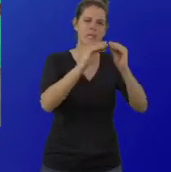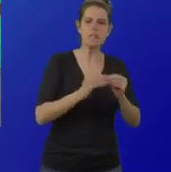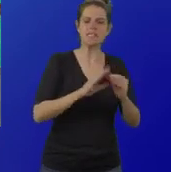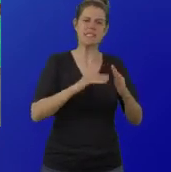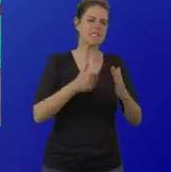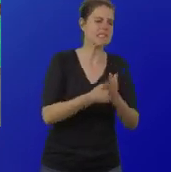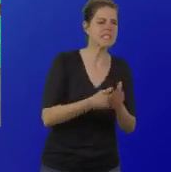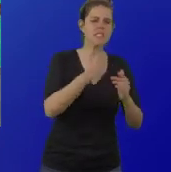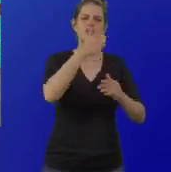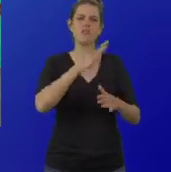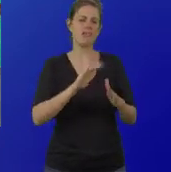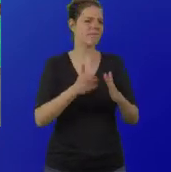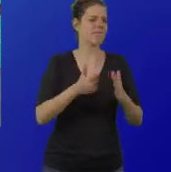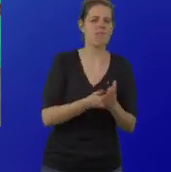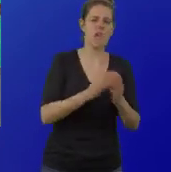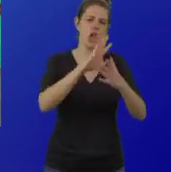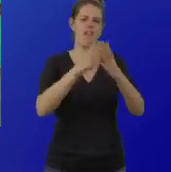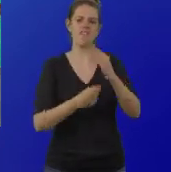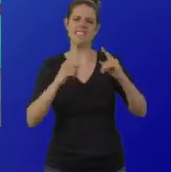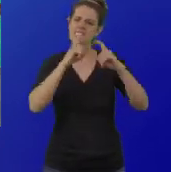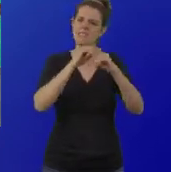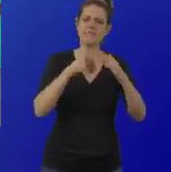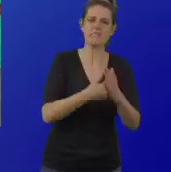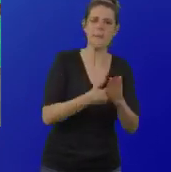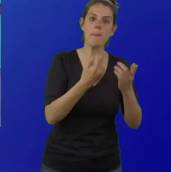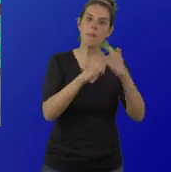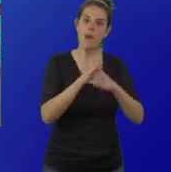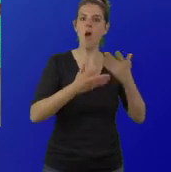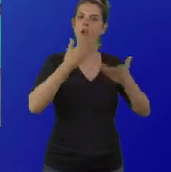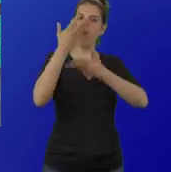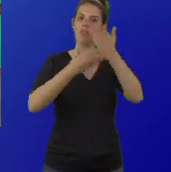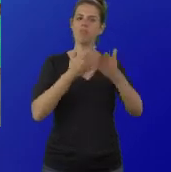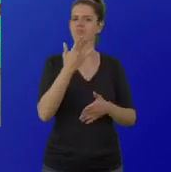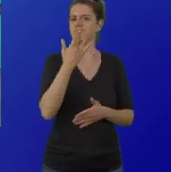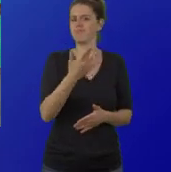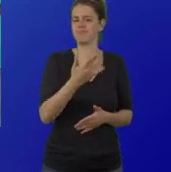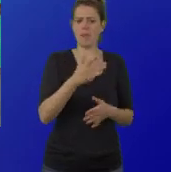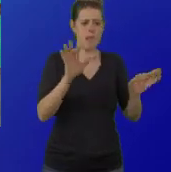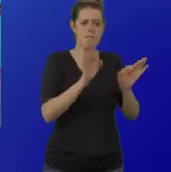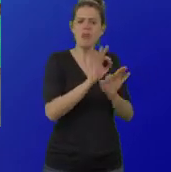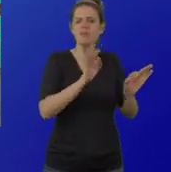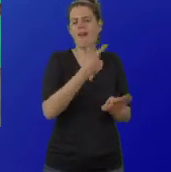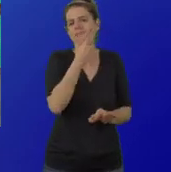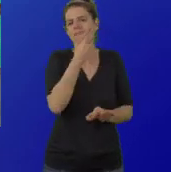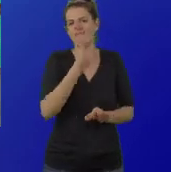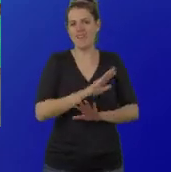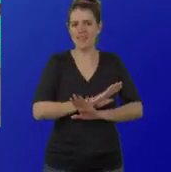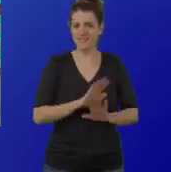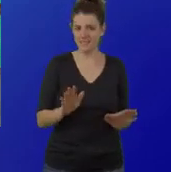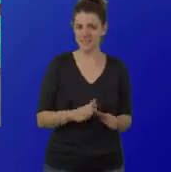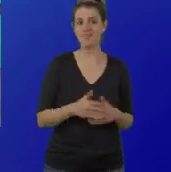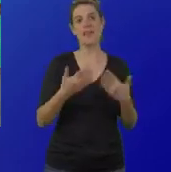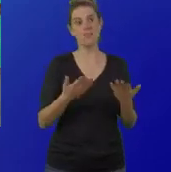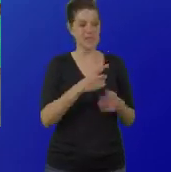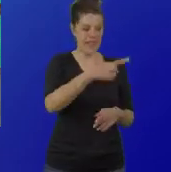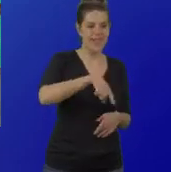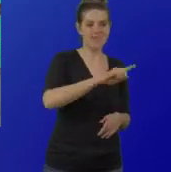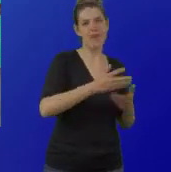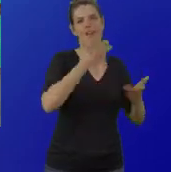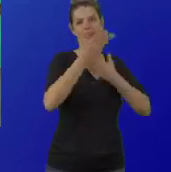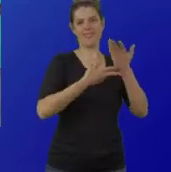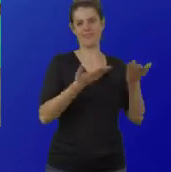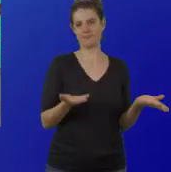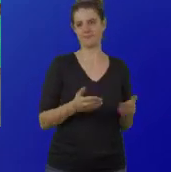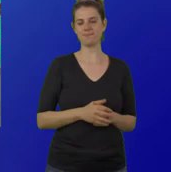les costaba la historia, les costaba la geografía, pero cantaban que era una maravilla, tenían un oído musical fenomenal, esos eran